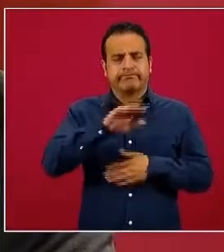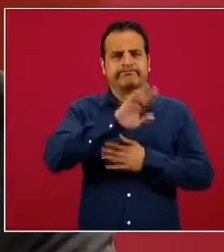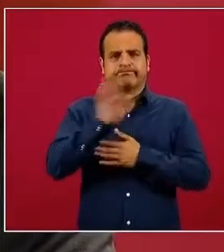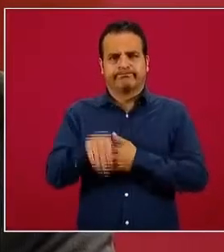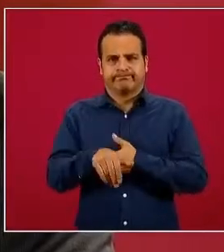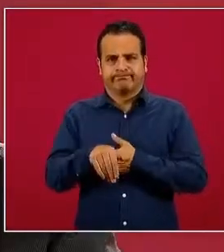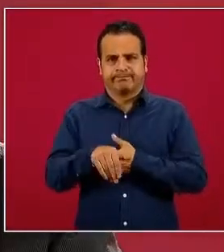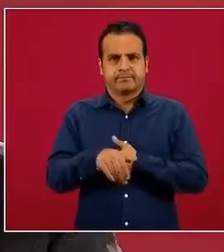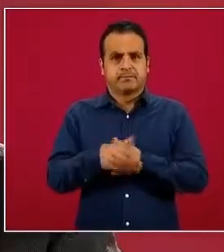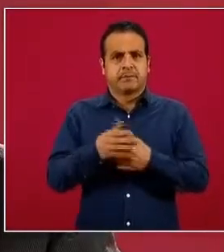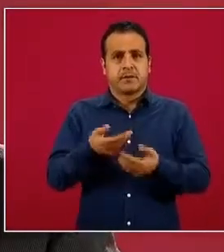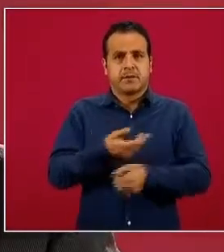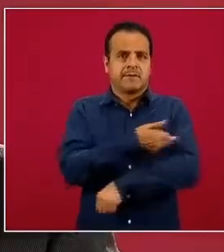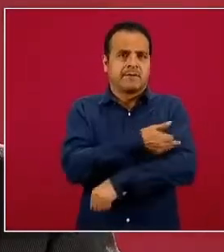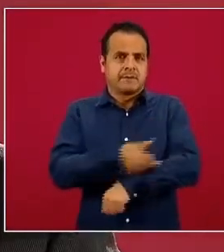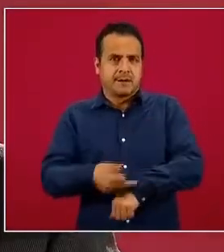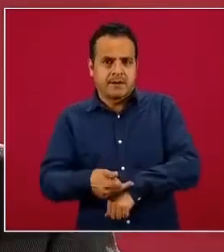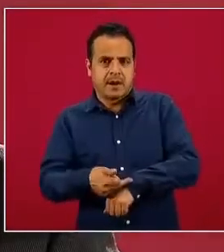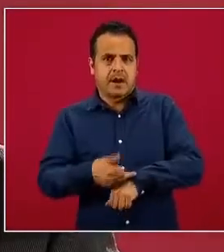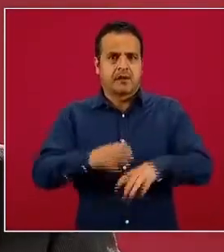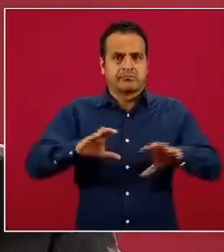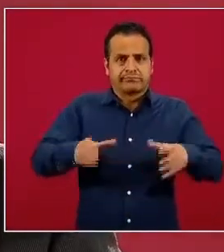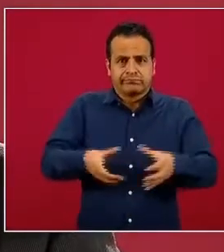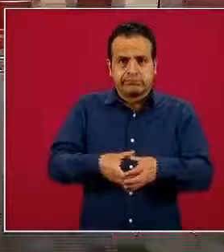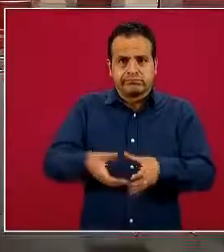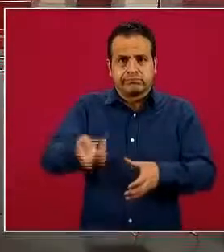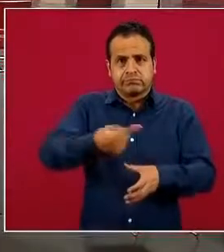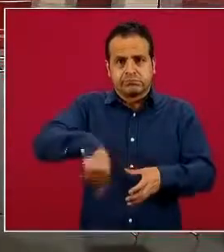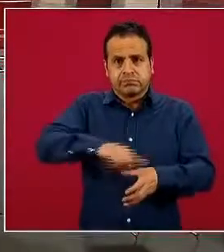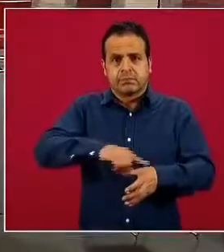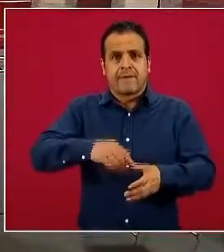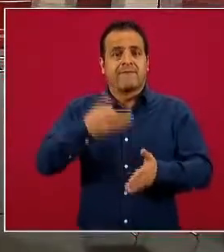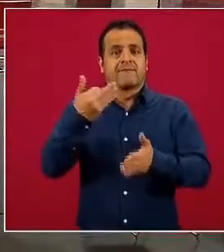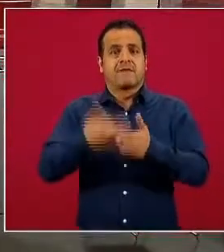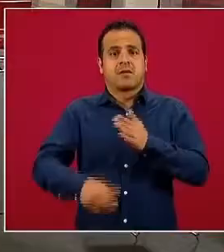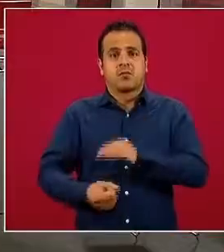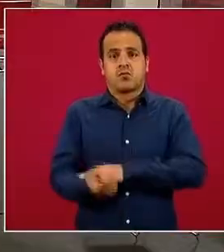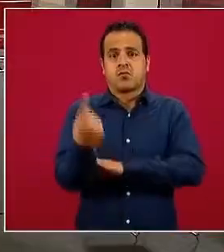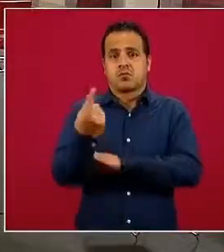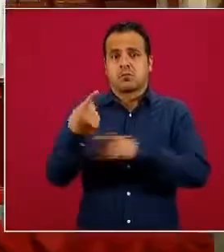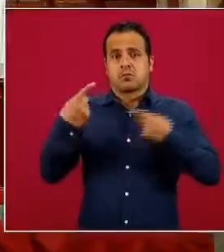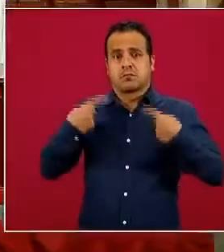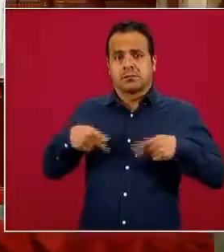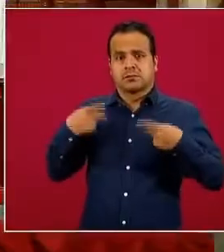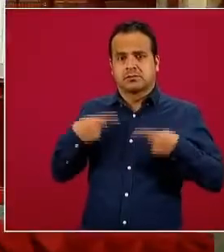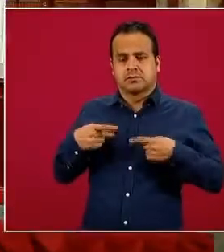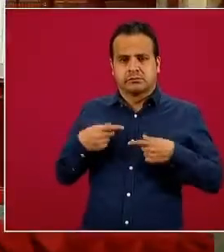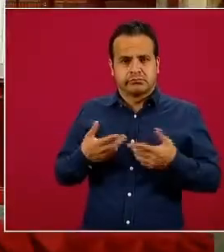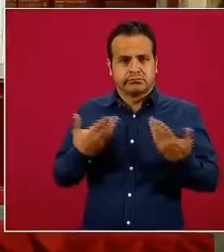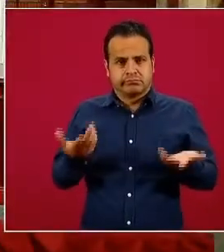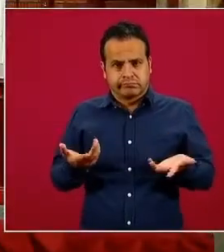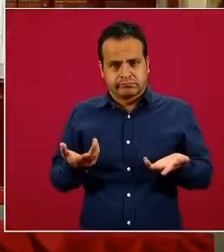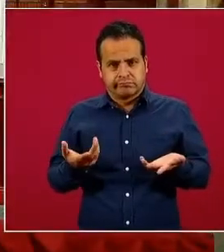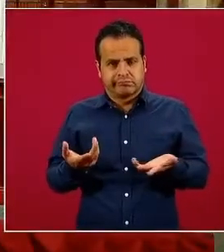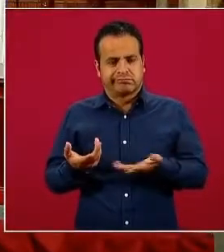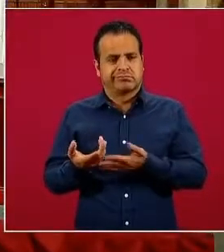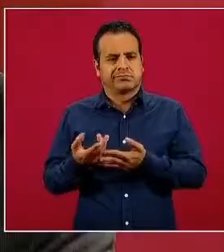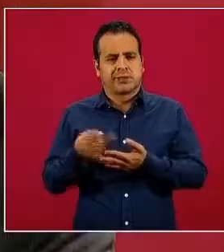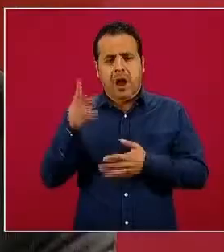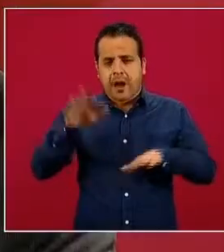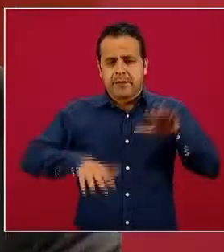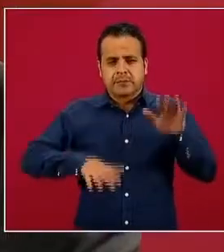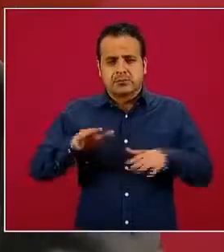su comunidad y en la sociedad en su conjunto. Tristemente, otras personas también, independientemente de la epidemia, han ido